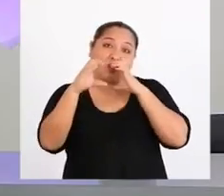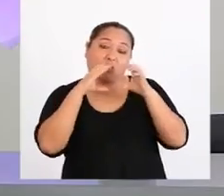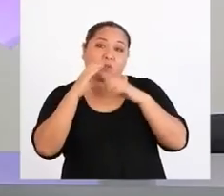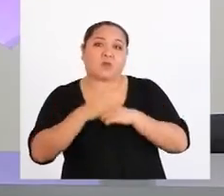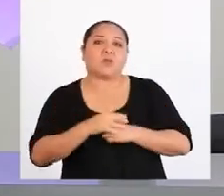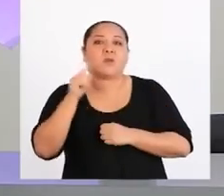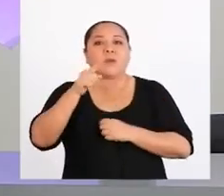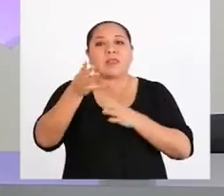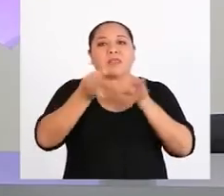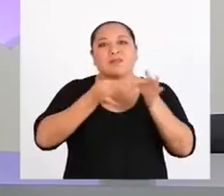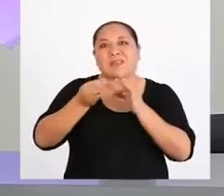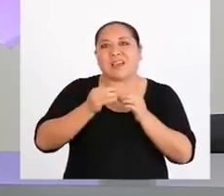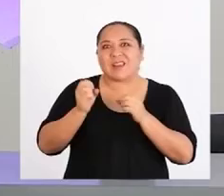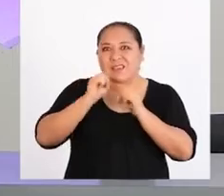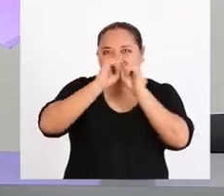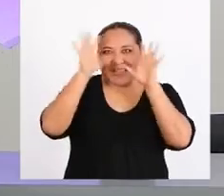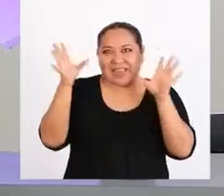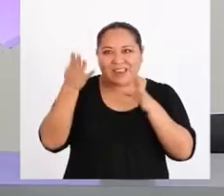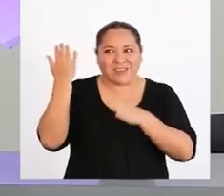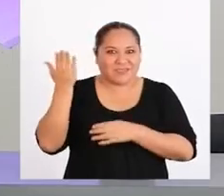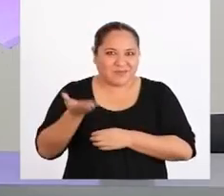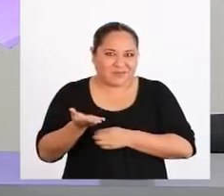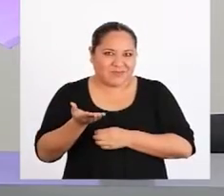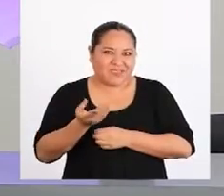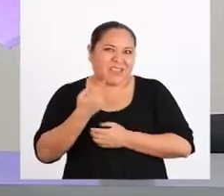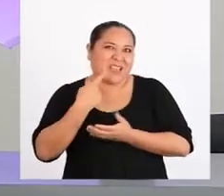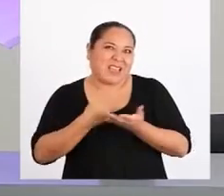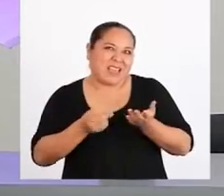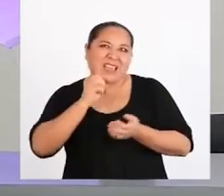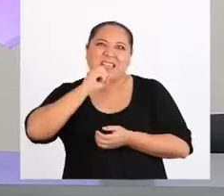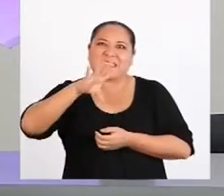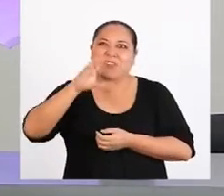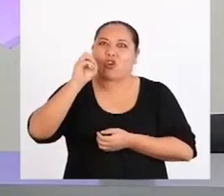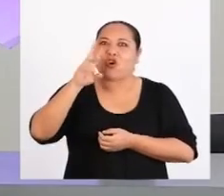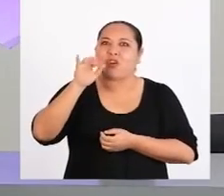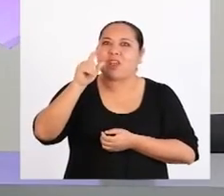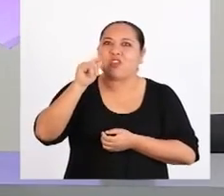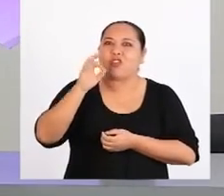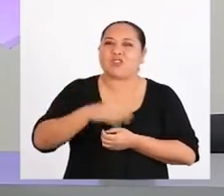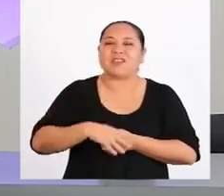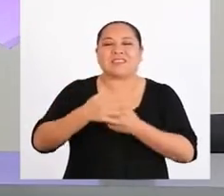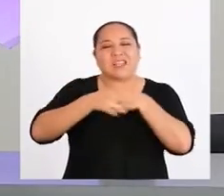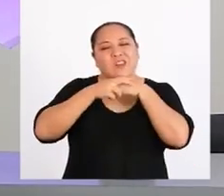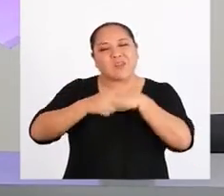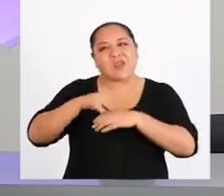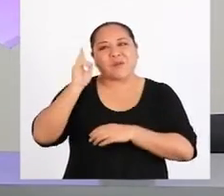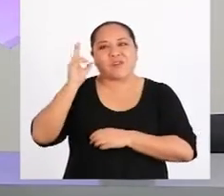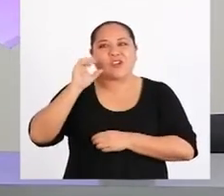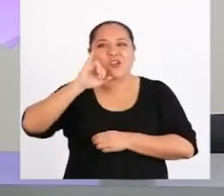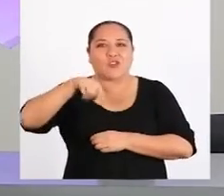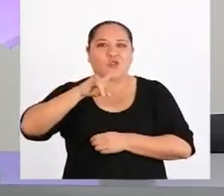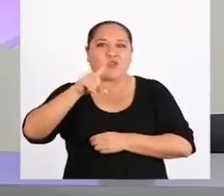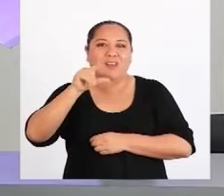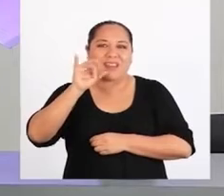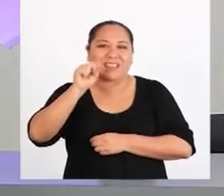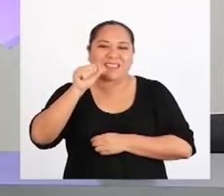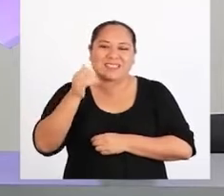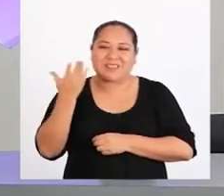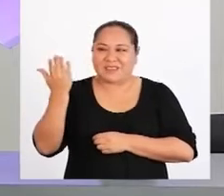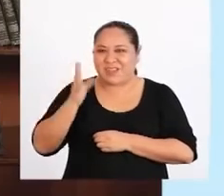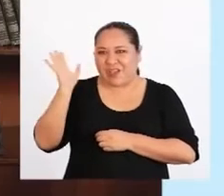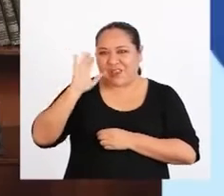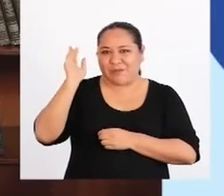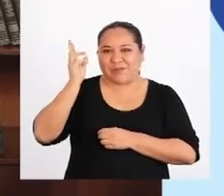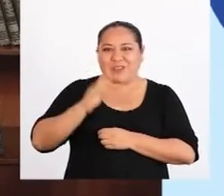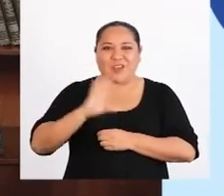comunicación. Y para explicarnos mejor a qué nos referimos con oratoria, saludemos a la profesora Yulisa Caicho. Hola,